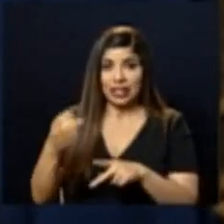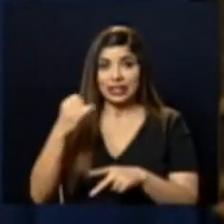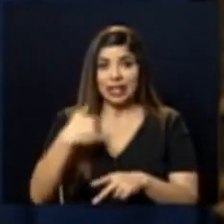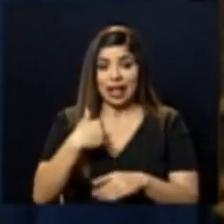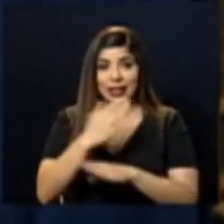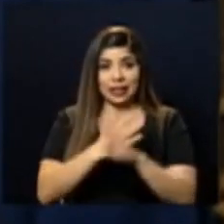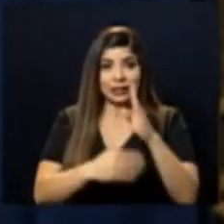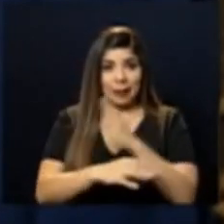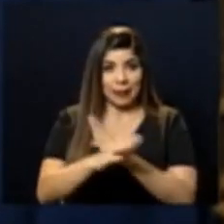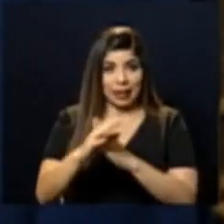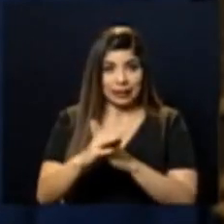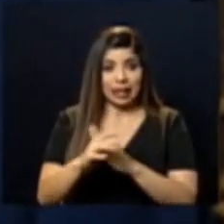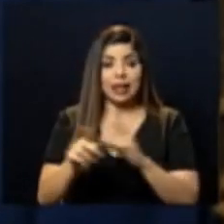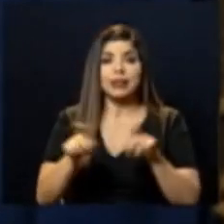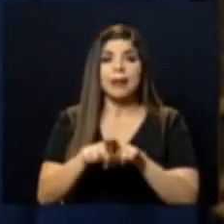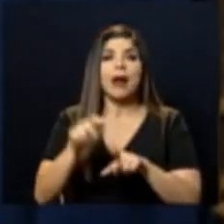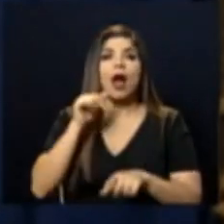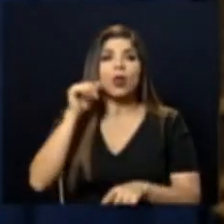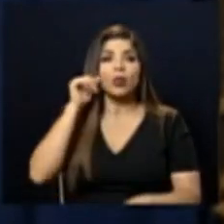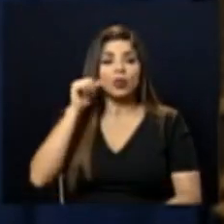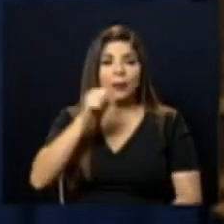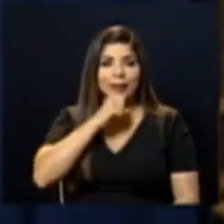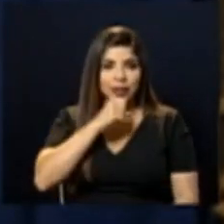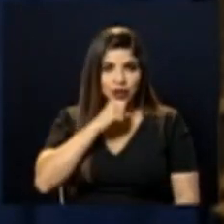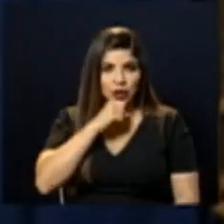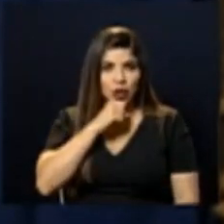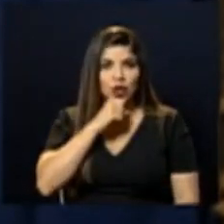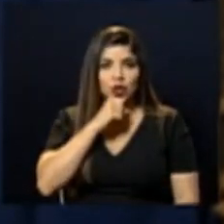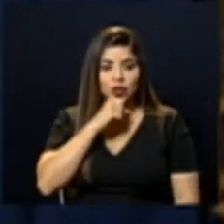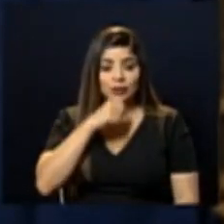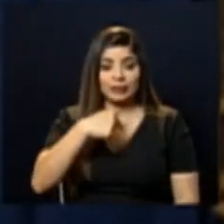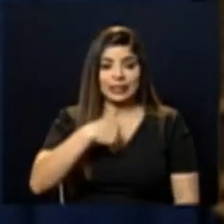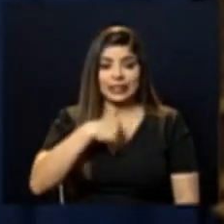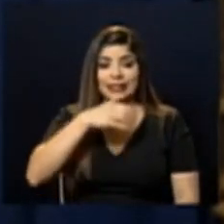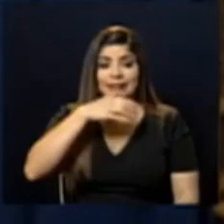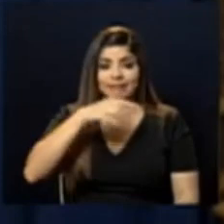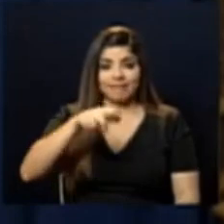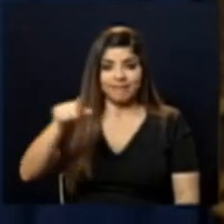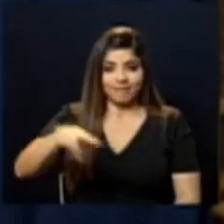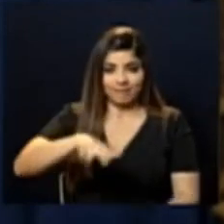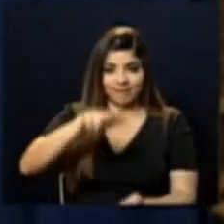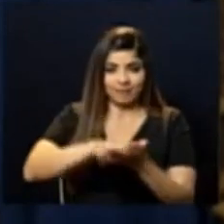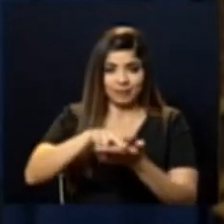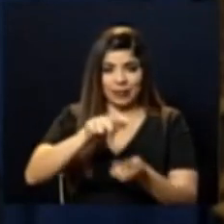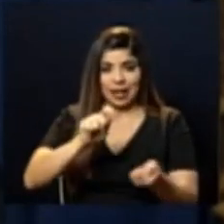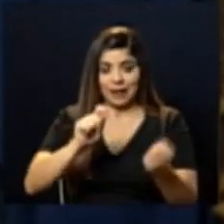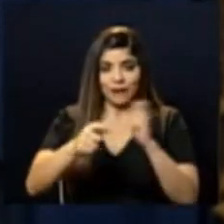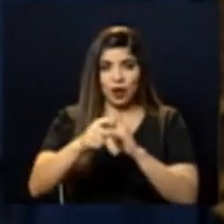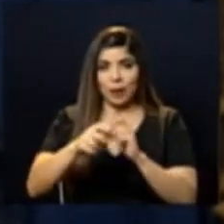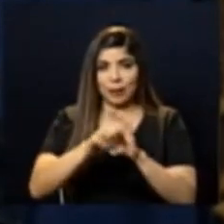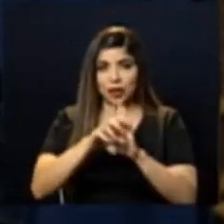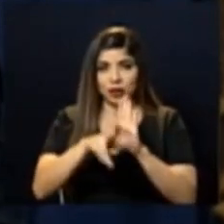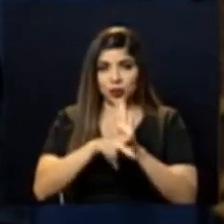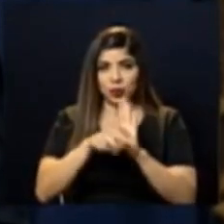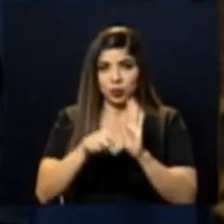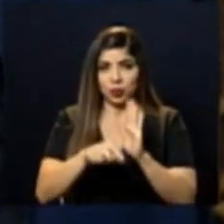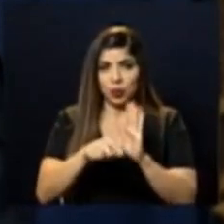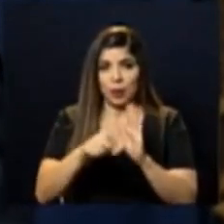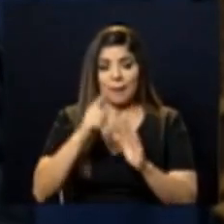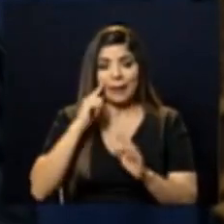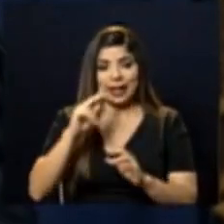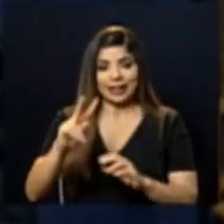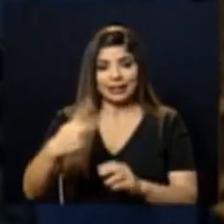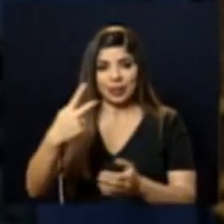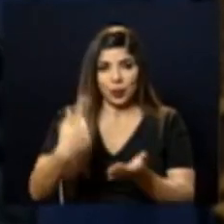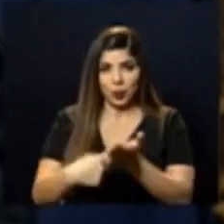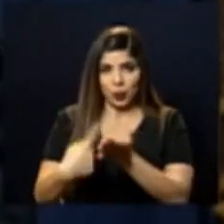discapacidad y a los adultos mayores, por lo que recomiendo aprobar esa reforma constitucional en segunda